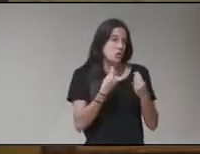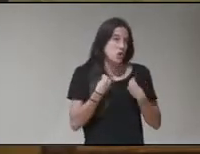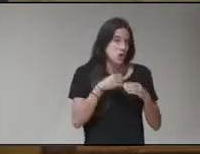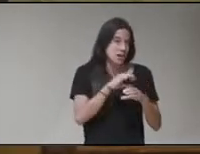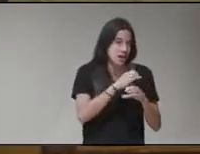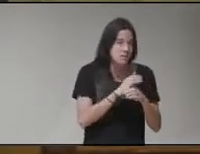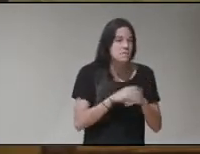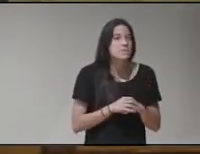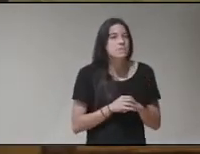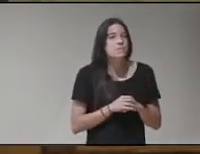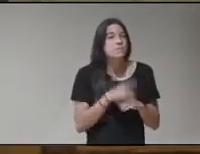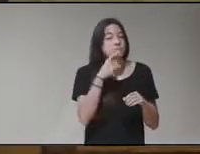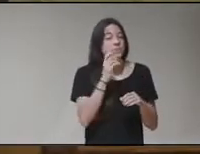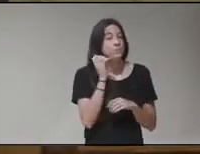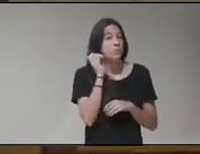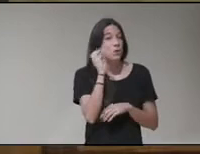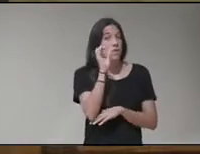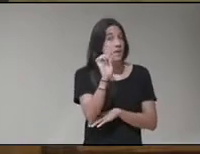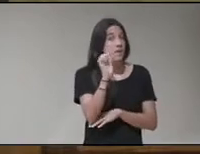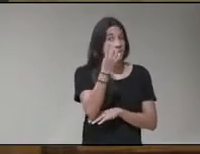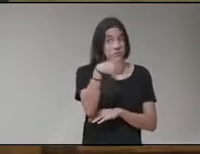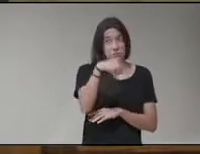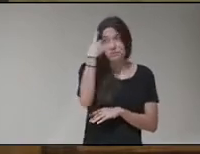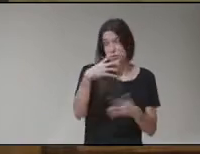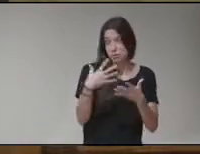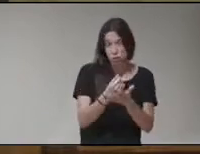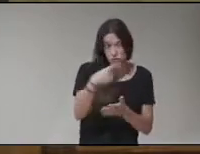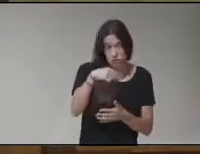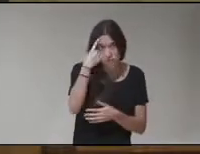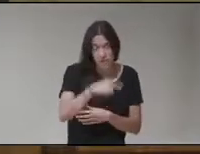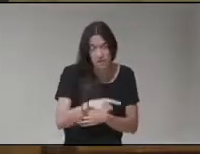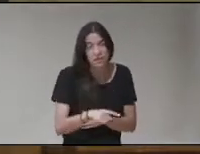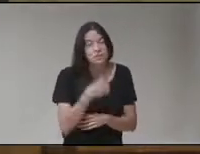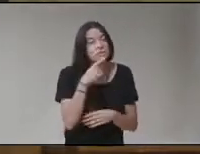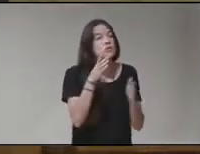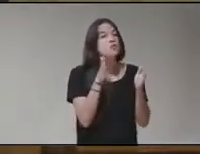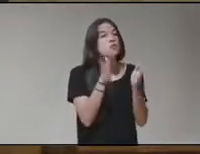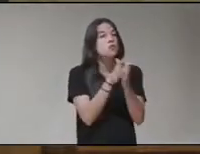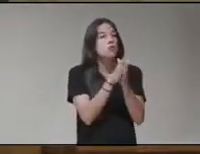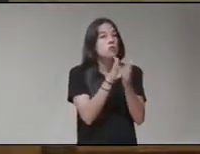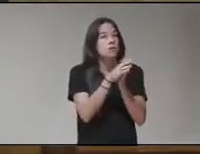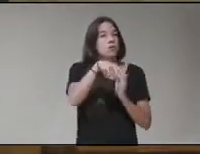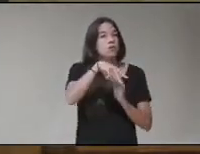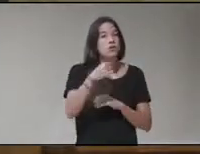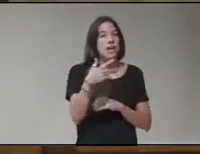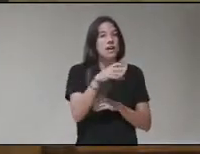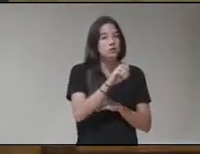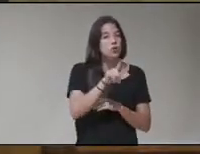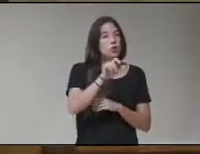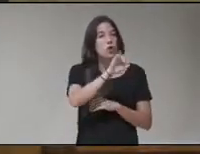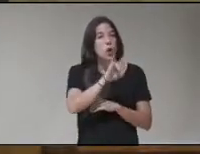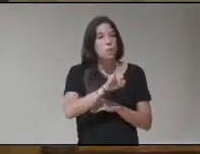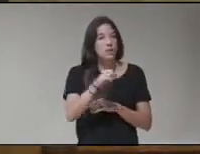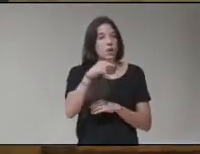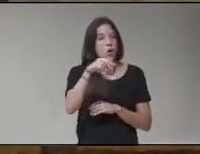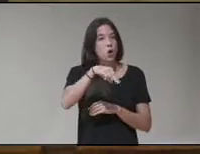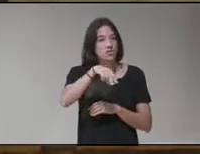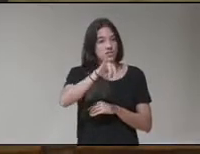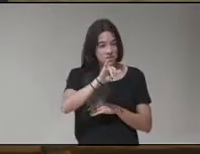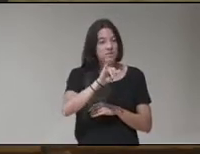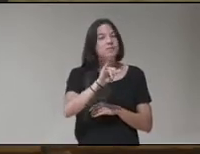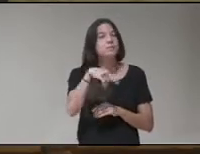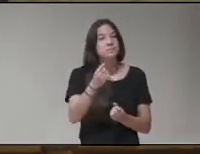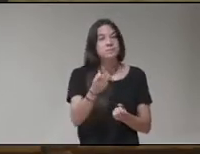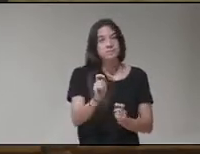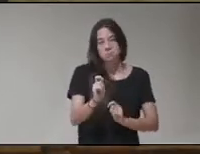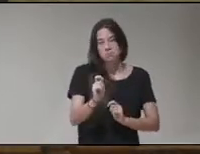primera conferencia, como ya sabréis todos vosotros, nuestro compañero Nacho López Goñi nos dio una magnífica visión general de